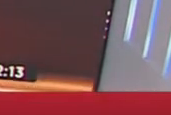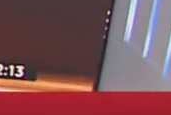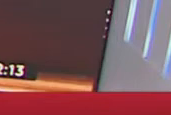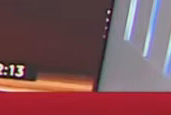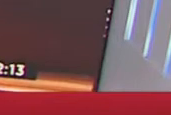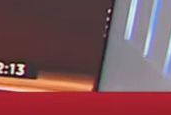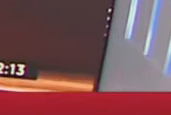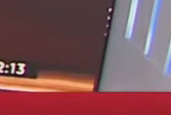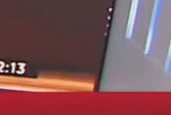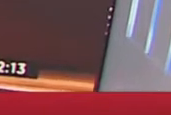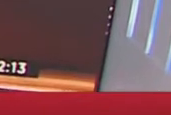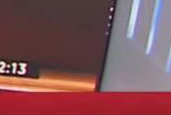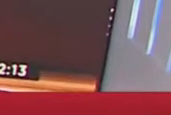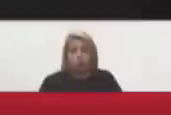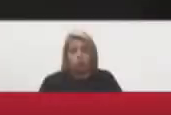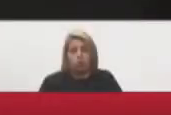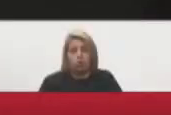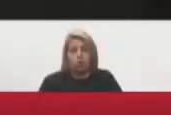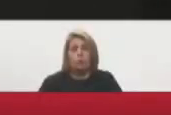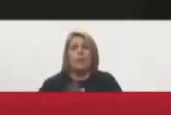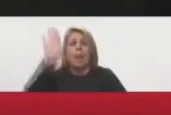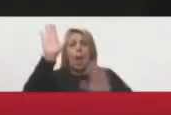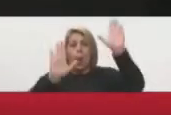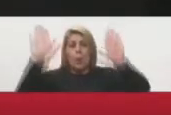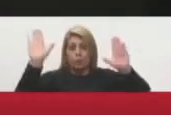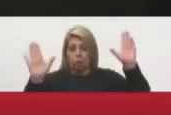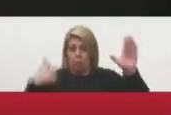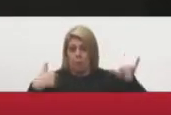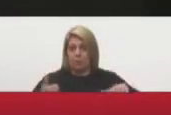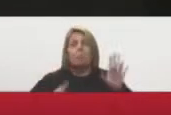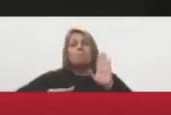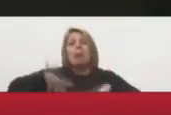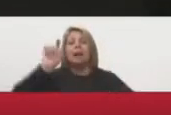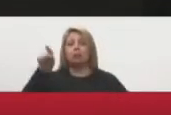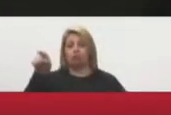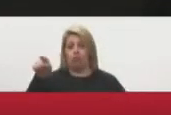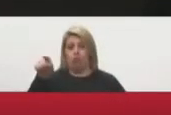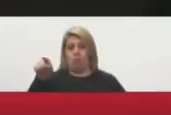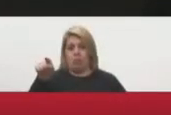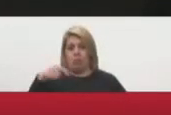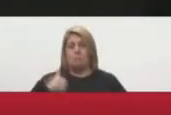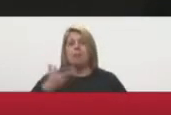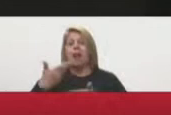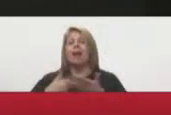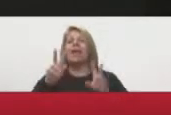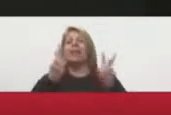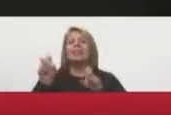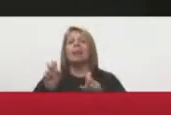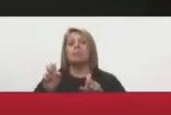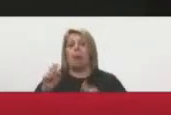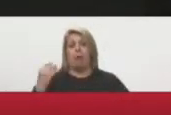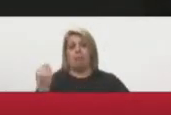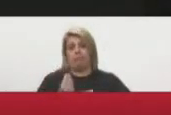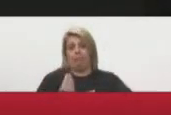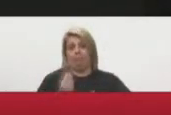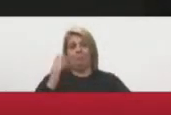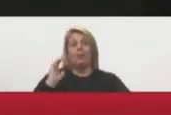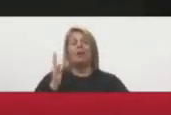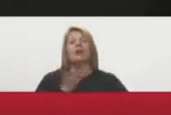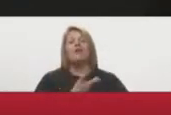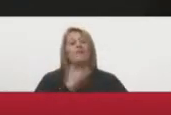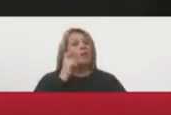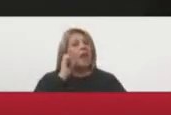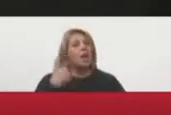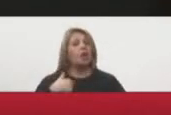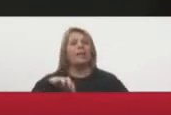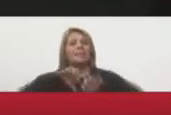senadora Anabel Fernández Agasti. Y hay mayoría para que el pliego de la doctora Figueroa se vote